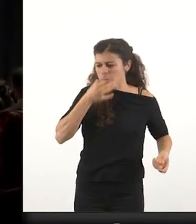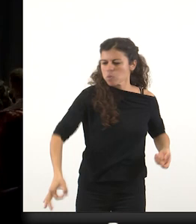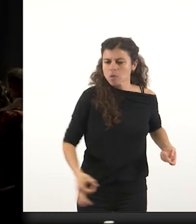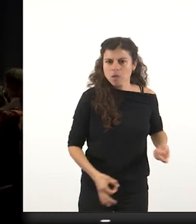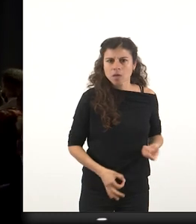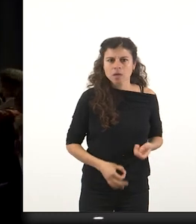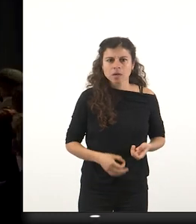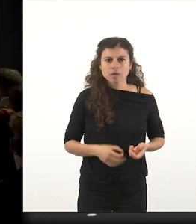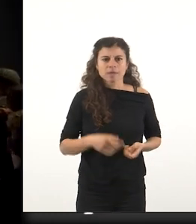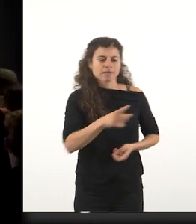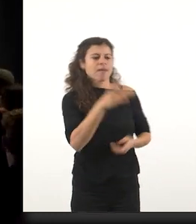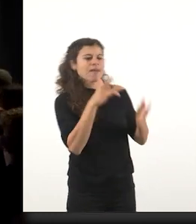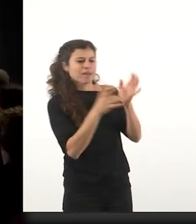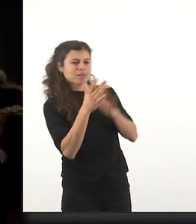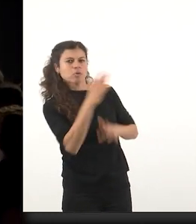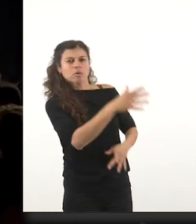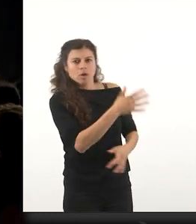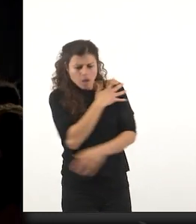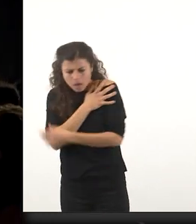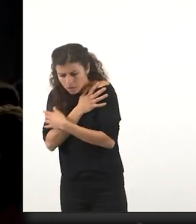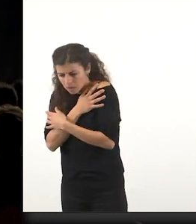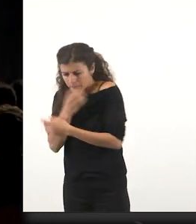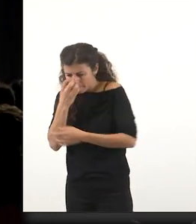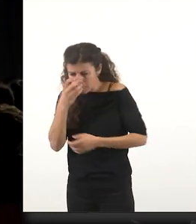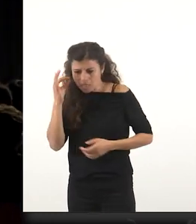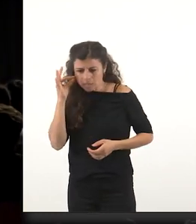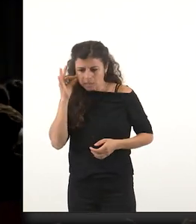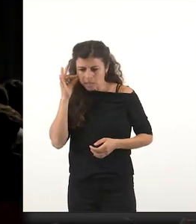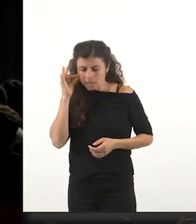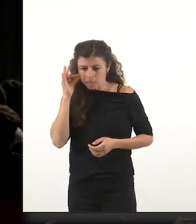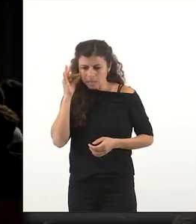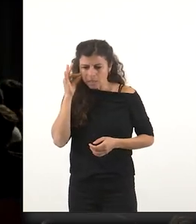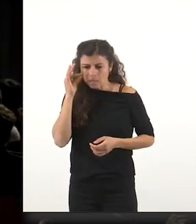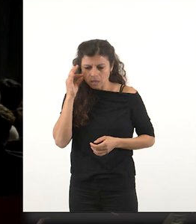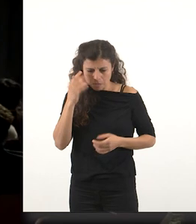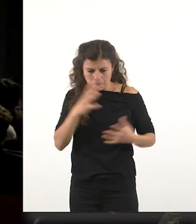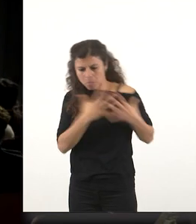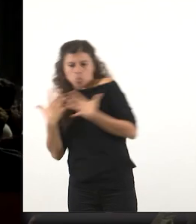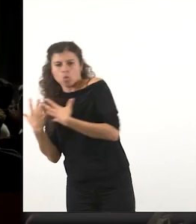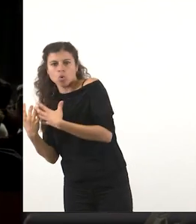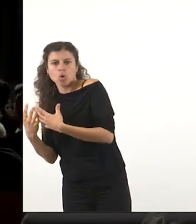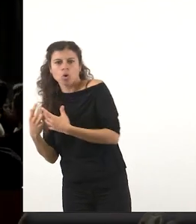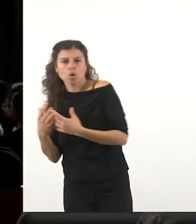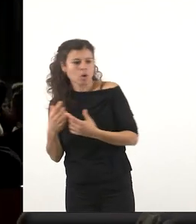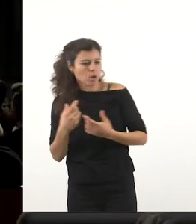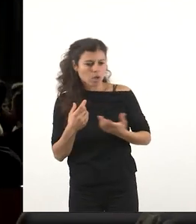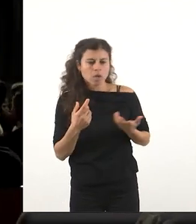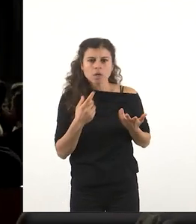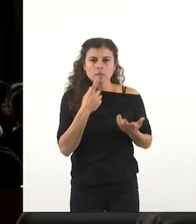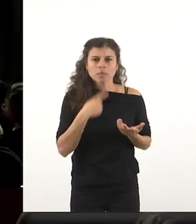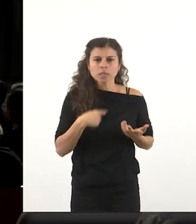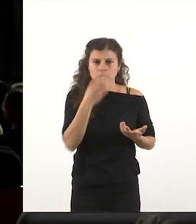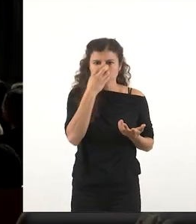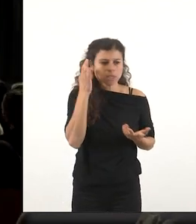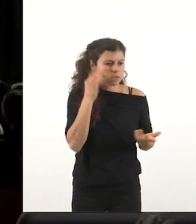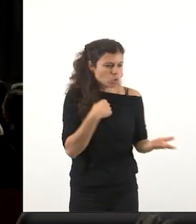¡Jesús! ¡Hostia, tío! ¡Payasa! ¿Un empujón? Un abrazo no puede dolerte, tío, ¿de qué va? Yo qué he dicho